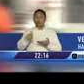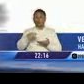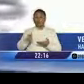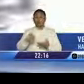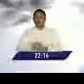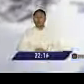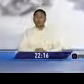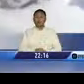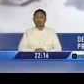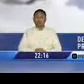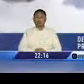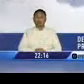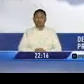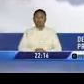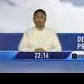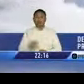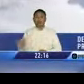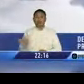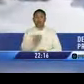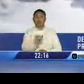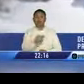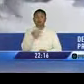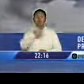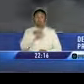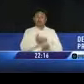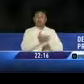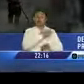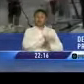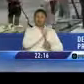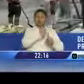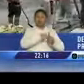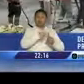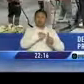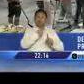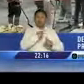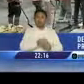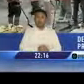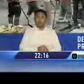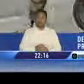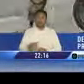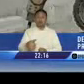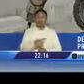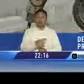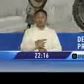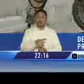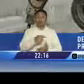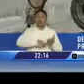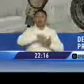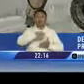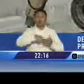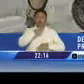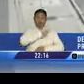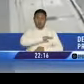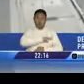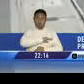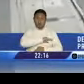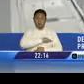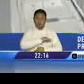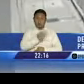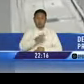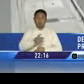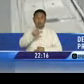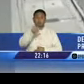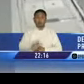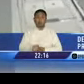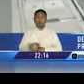el negocio. Es el mismo método delictivo que hace unos meses informamos que les estaban aplicando a contratistas de obras municipales, también a